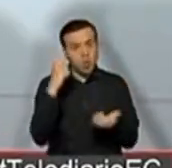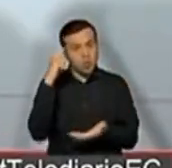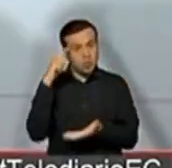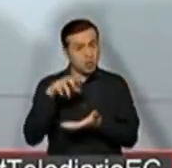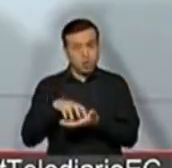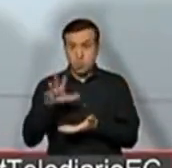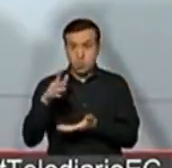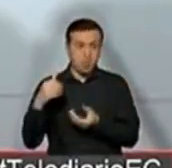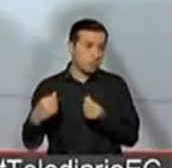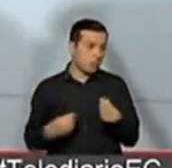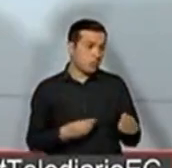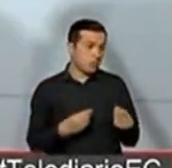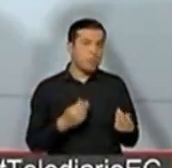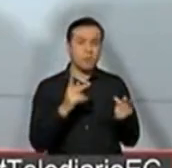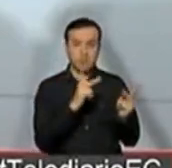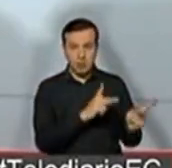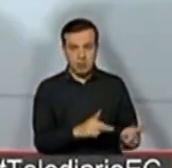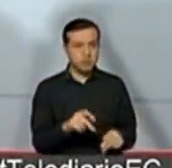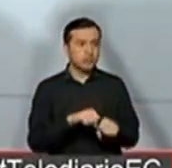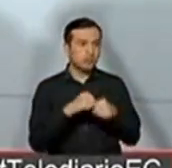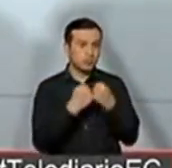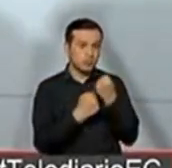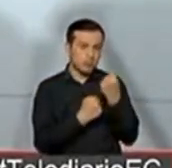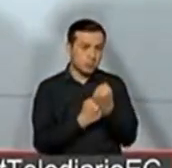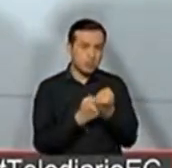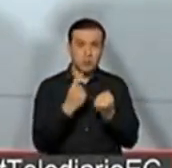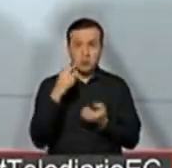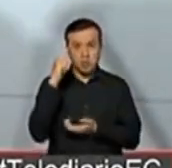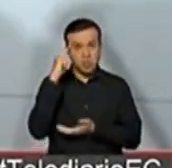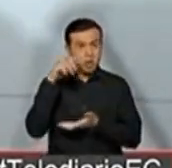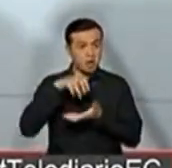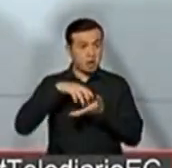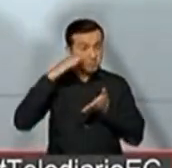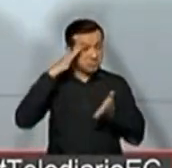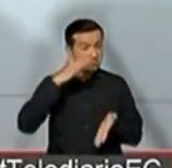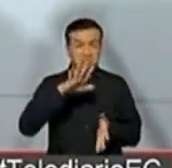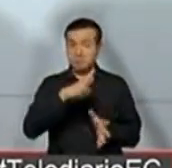Estado en dándoles planes sociales, pero el Estado se ha olvidado